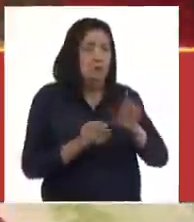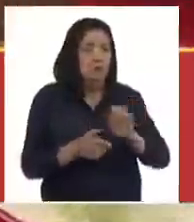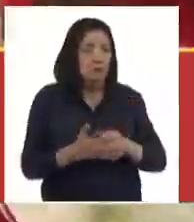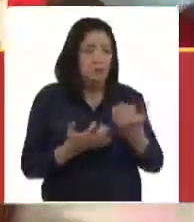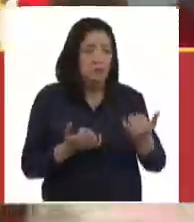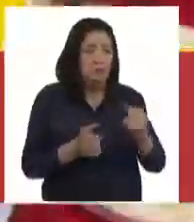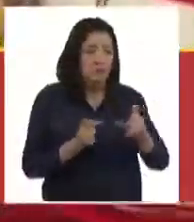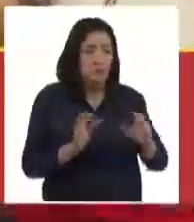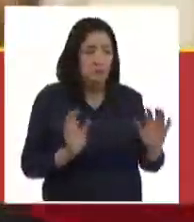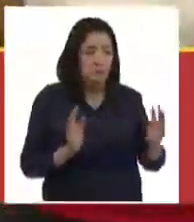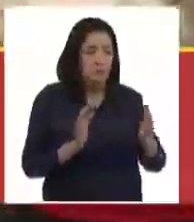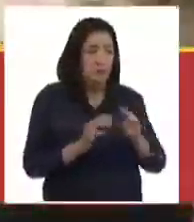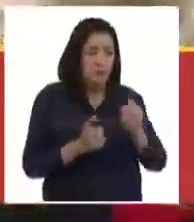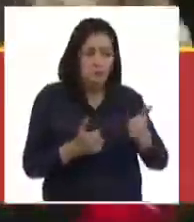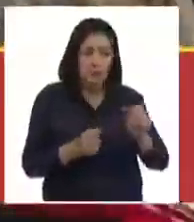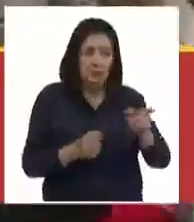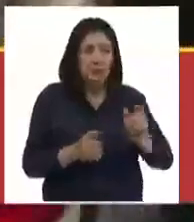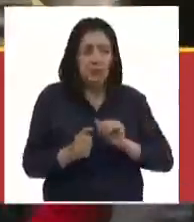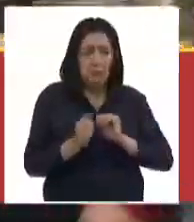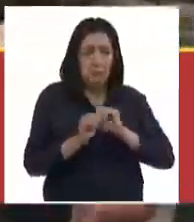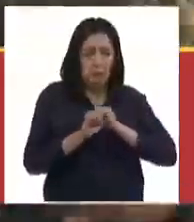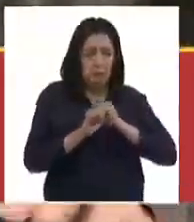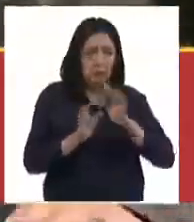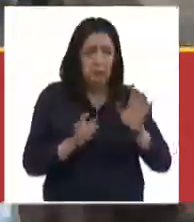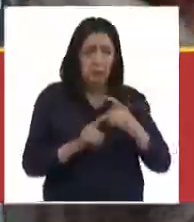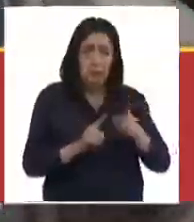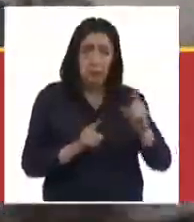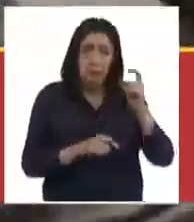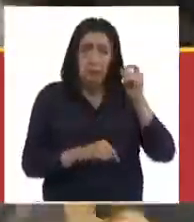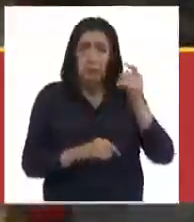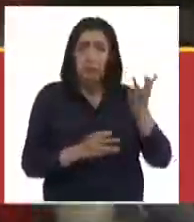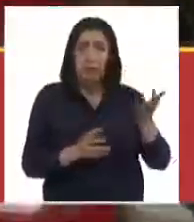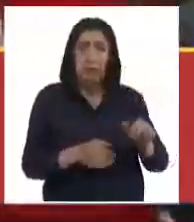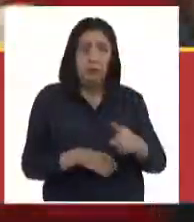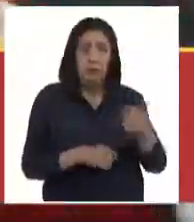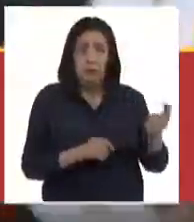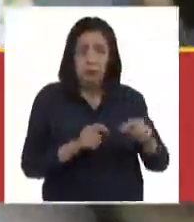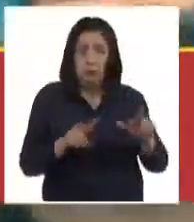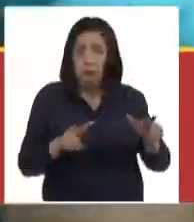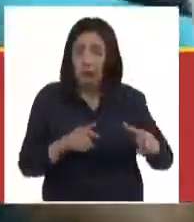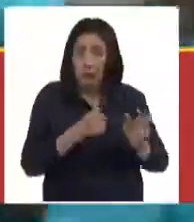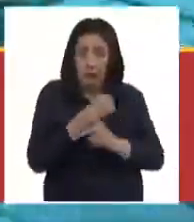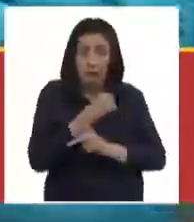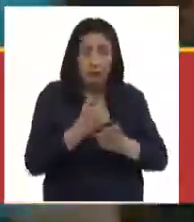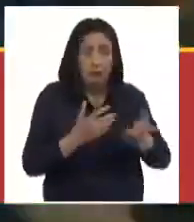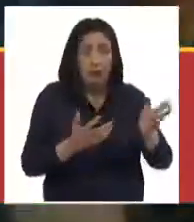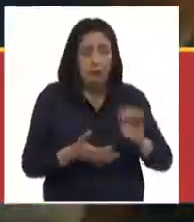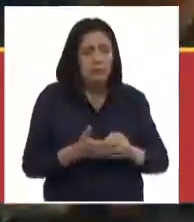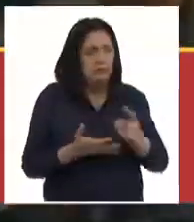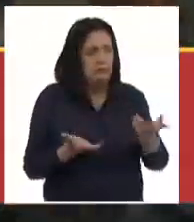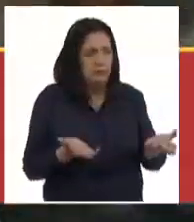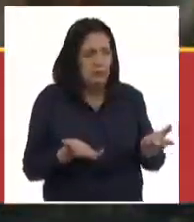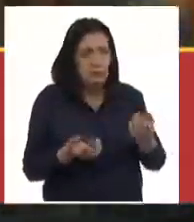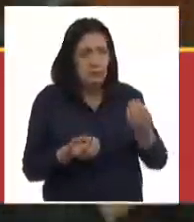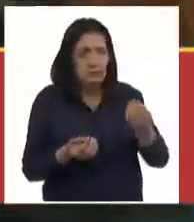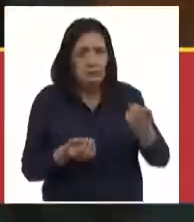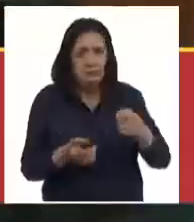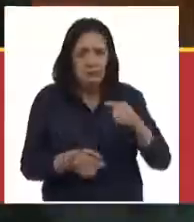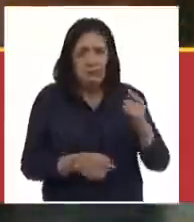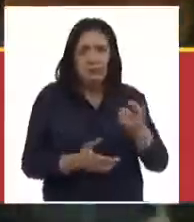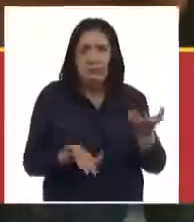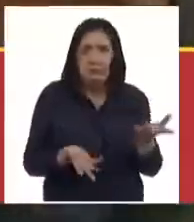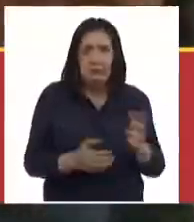popularidad, que le hace muy bien a su campaña, pero tenemos que entender en otros puntos del país en qué términos es esta